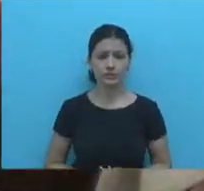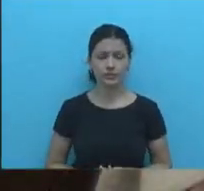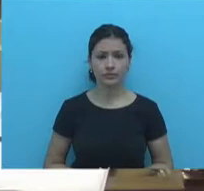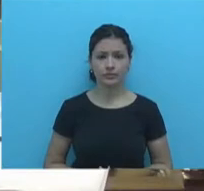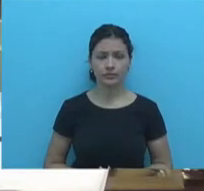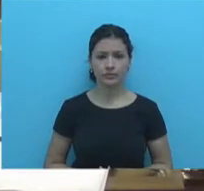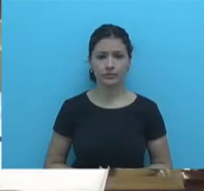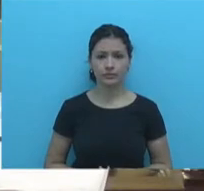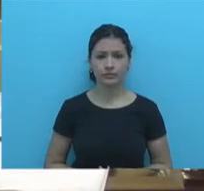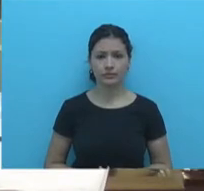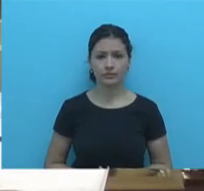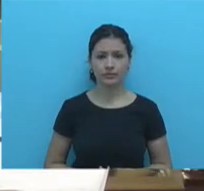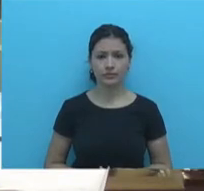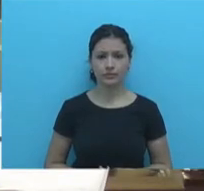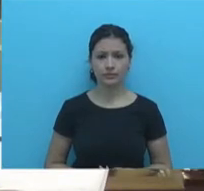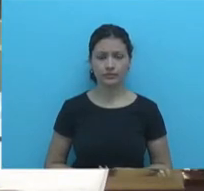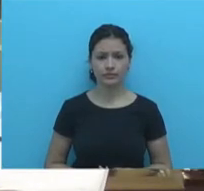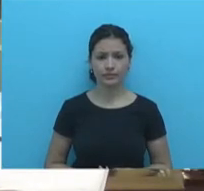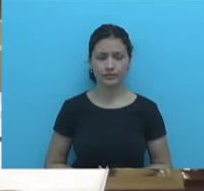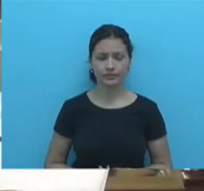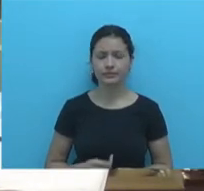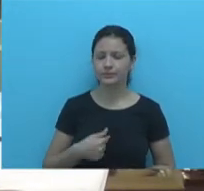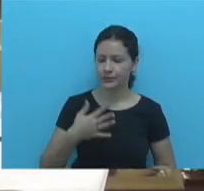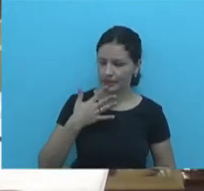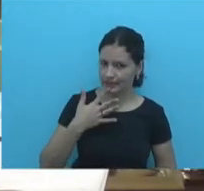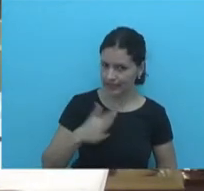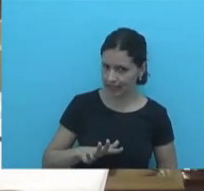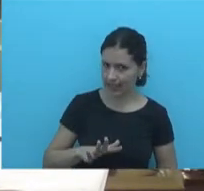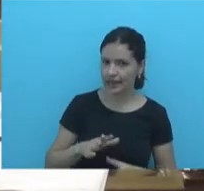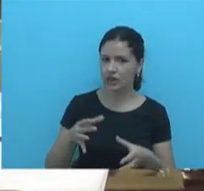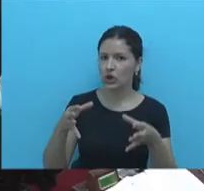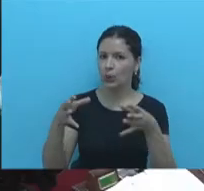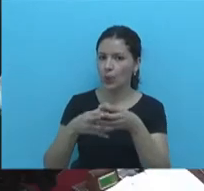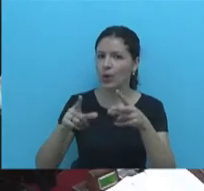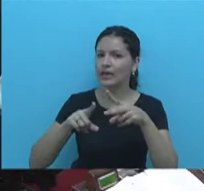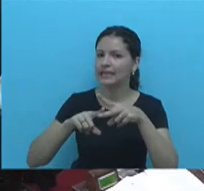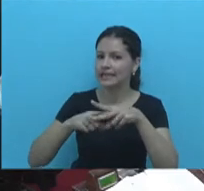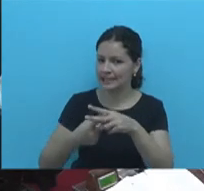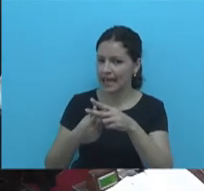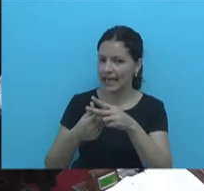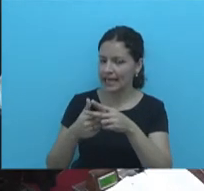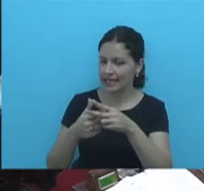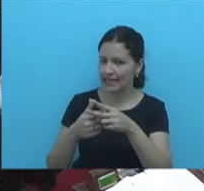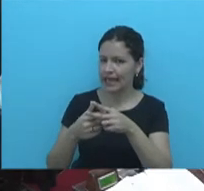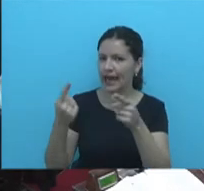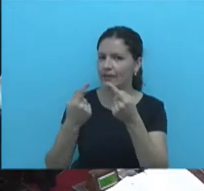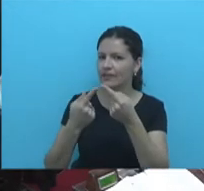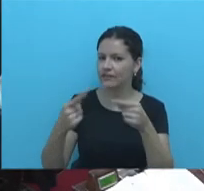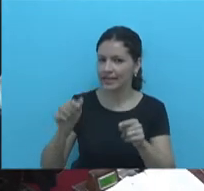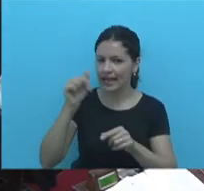Sí, tiene la palabra la diputada. Claro, entiendo que son los talleres que los acompañan a ellos, pero nosotros estamos acá con este